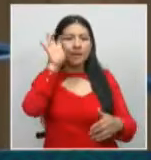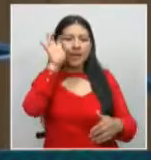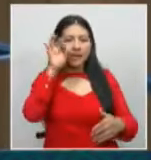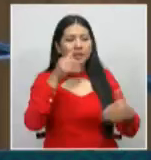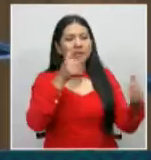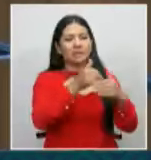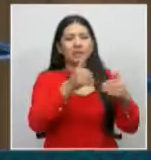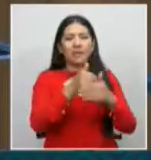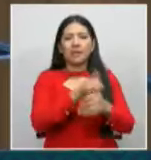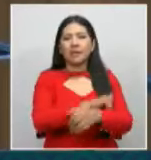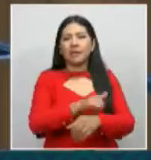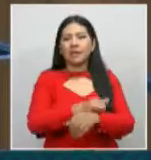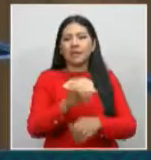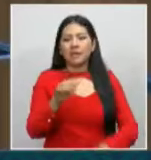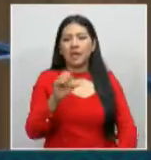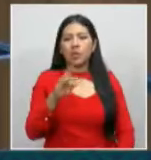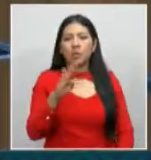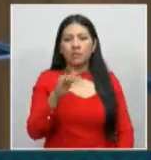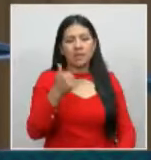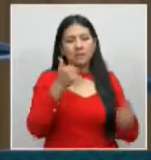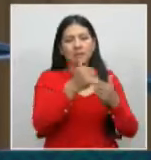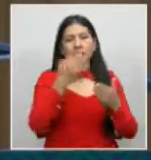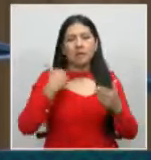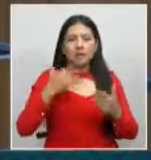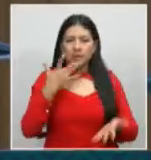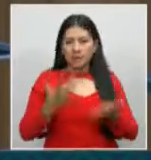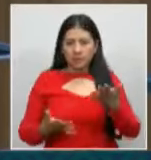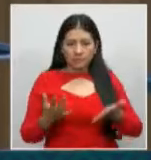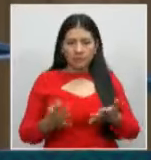este hermano país que es la República de la Argentina.